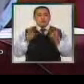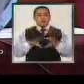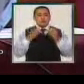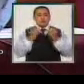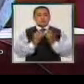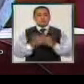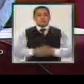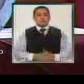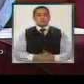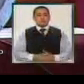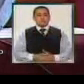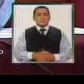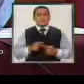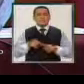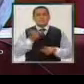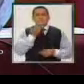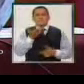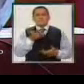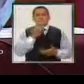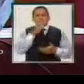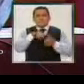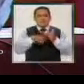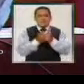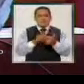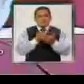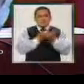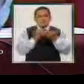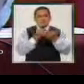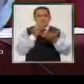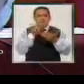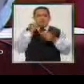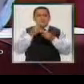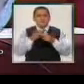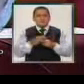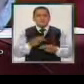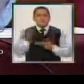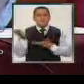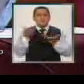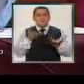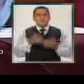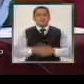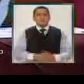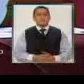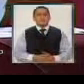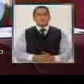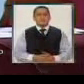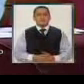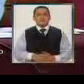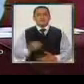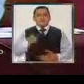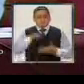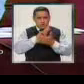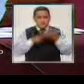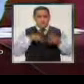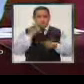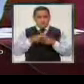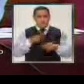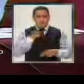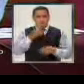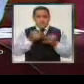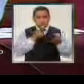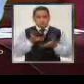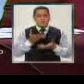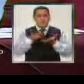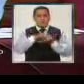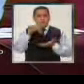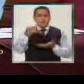Congreso. Pero ¿quiénes fueron los congresistas que figuran aquí invitados? Quiero que lean los nombres y le vamos a